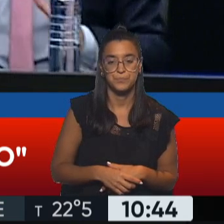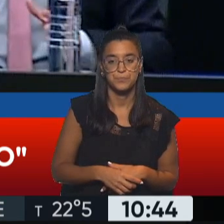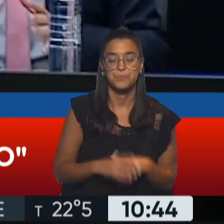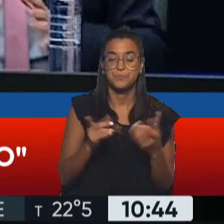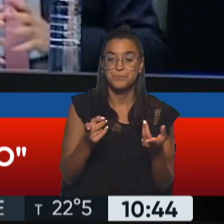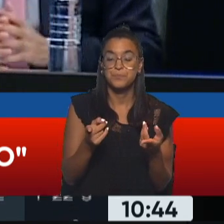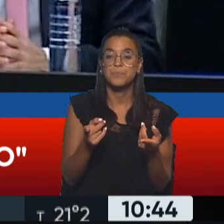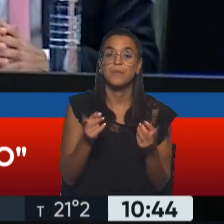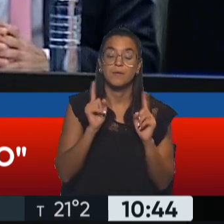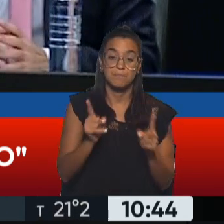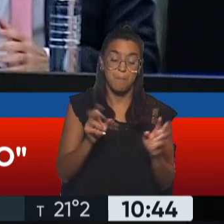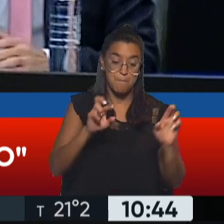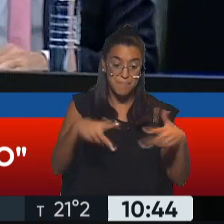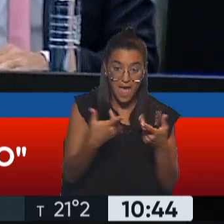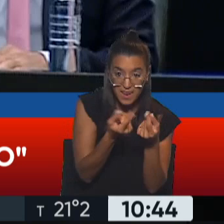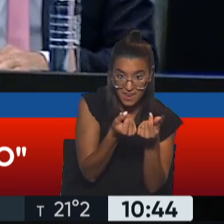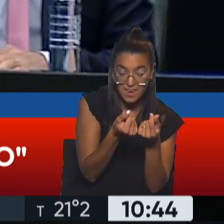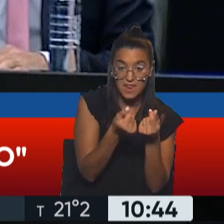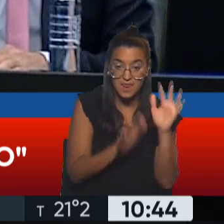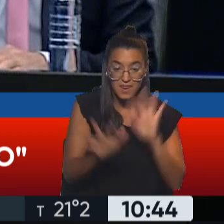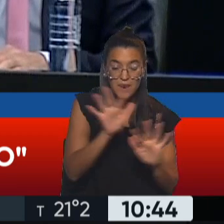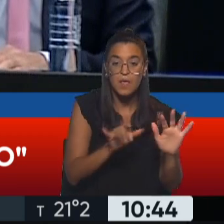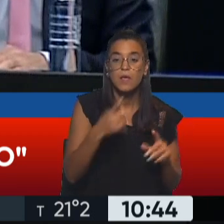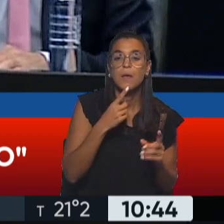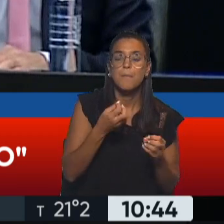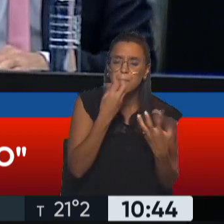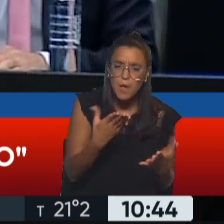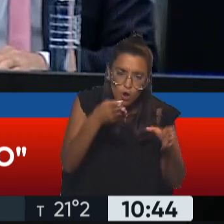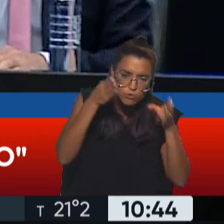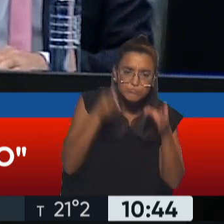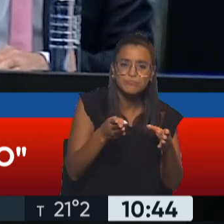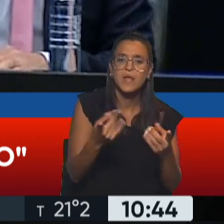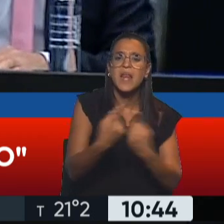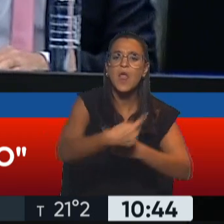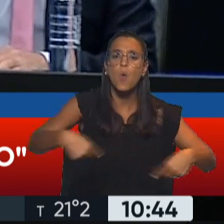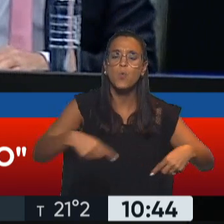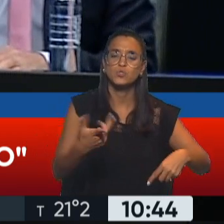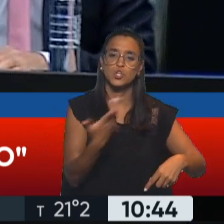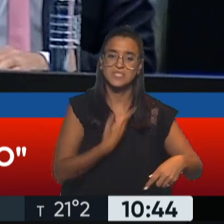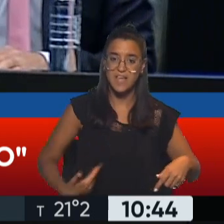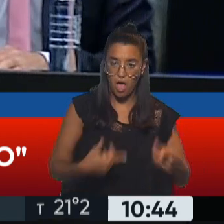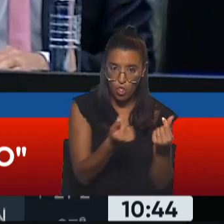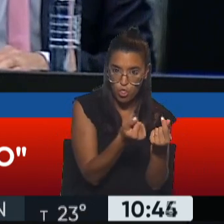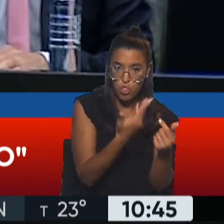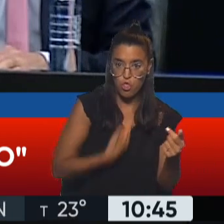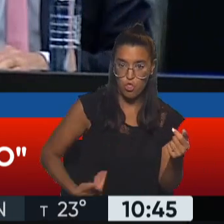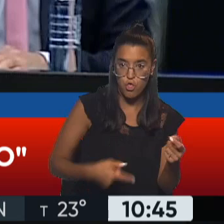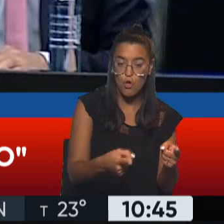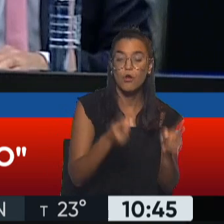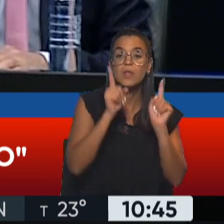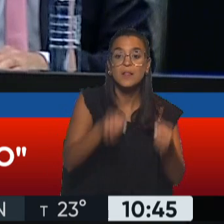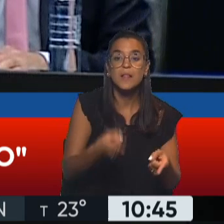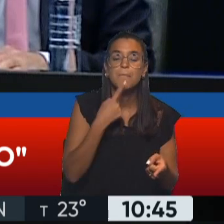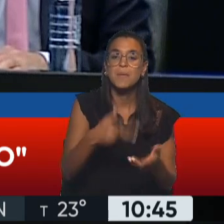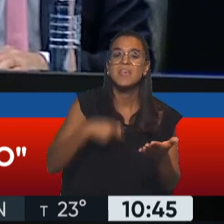Como parte del esquema fiscal va a haber una mejor focalización de los recursos del Estado y va a haber una expansión de